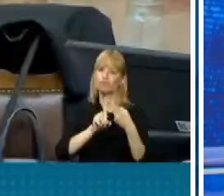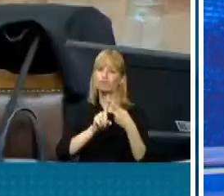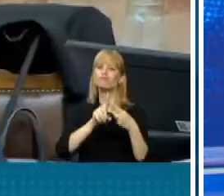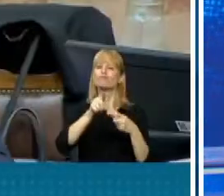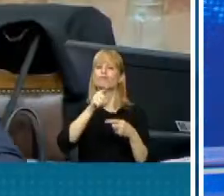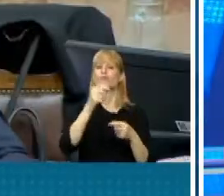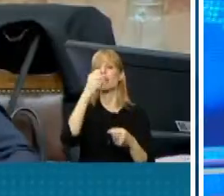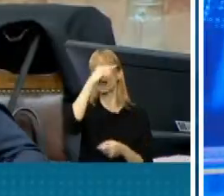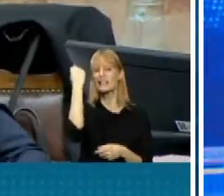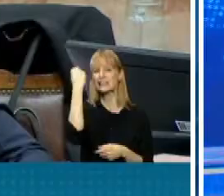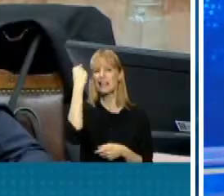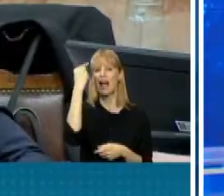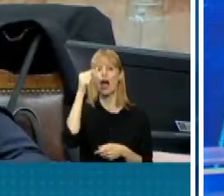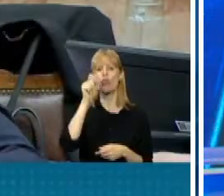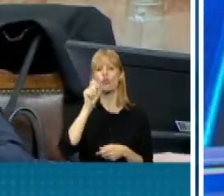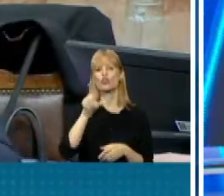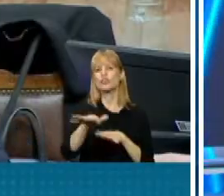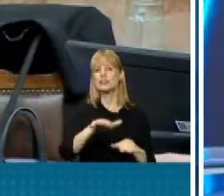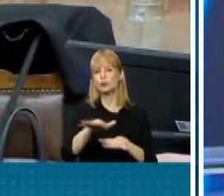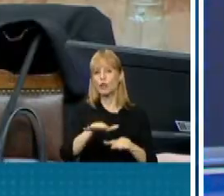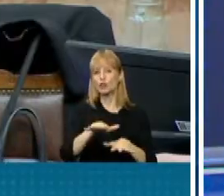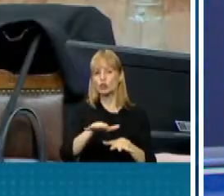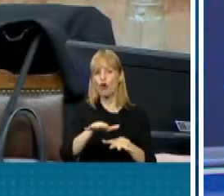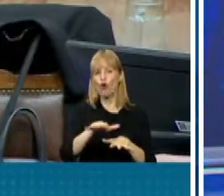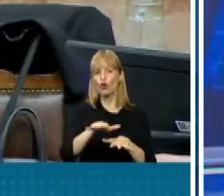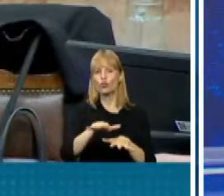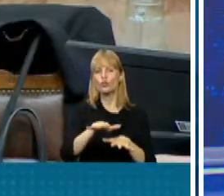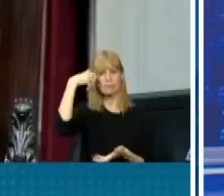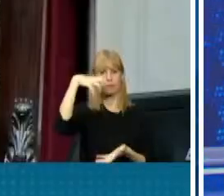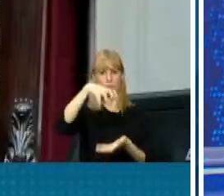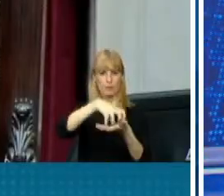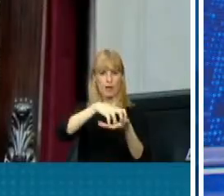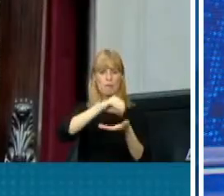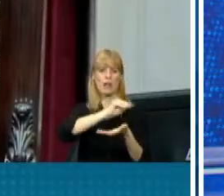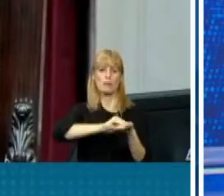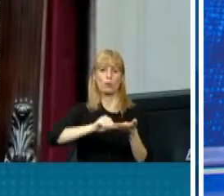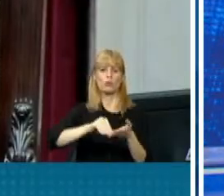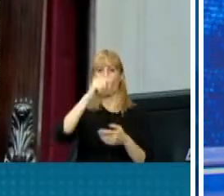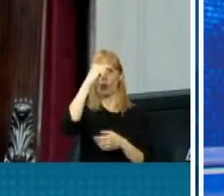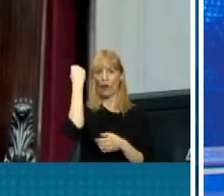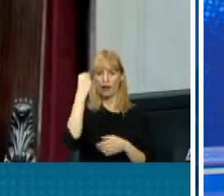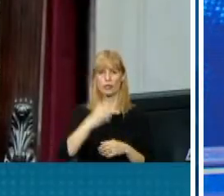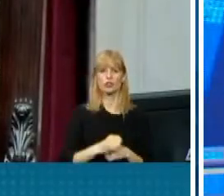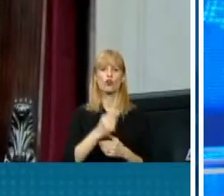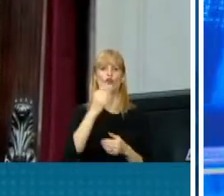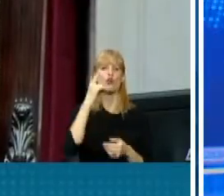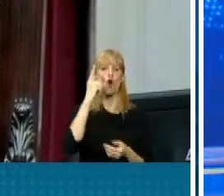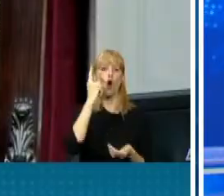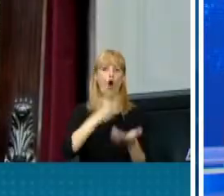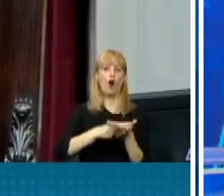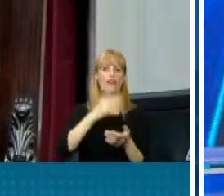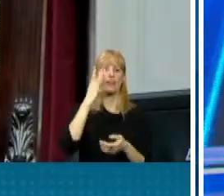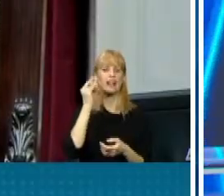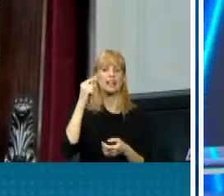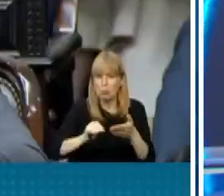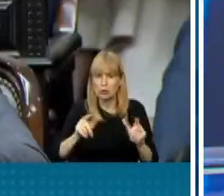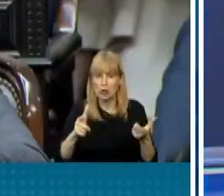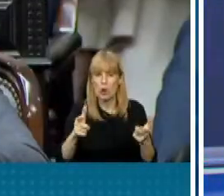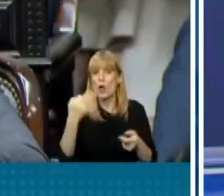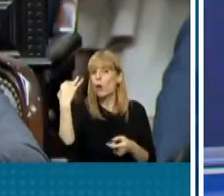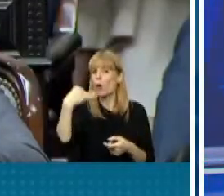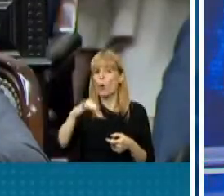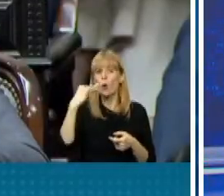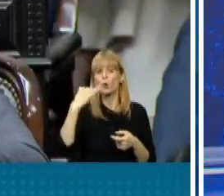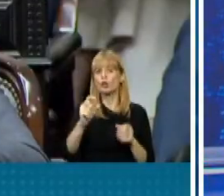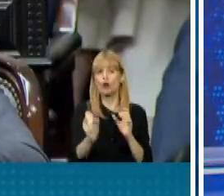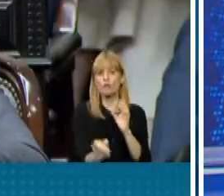muy complejo. Si algo se puede llegar a hacer, y lo que sea la definición, esa la va a tener claramente el Ejecutivo cuando defina su